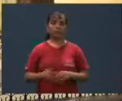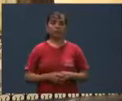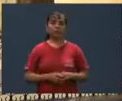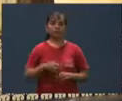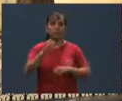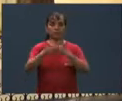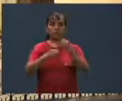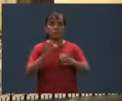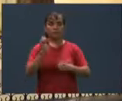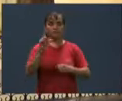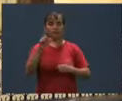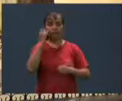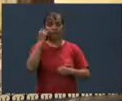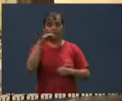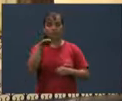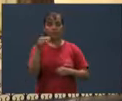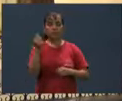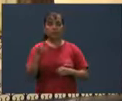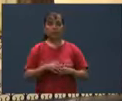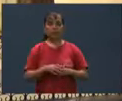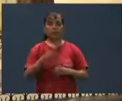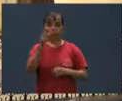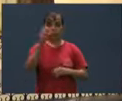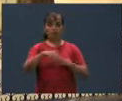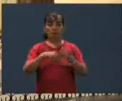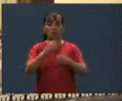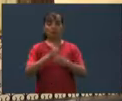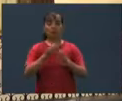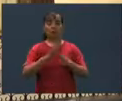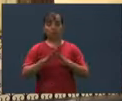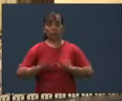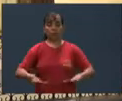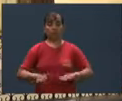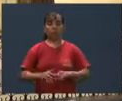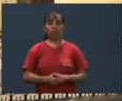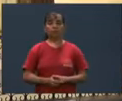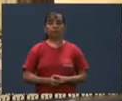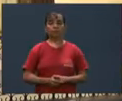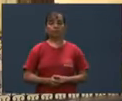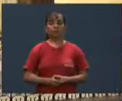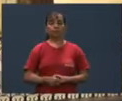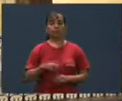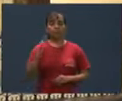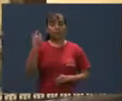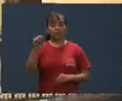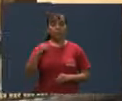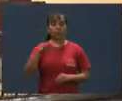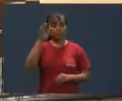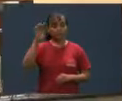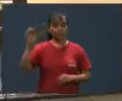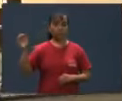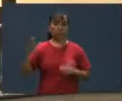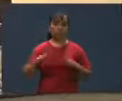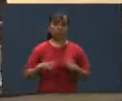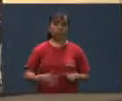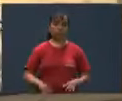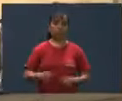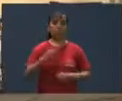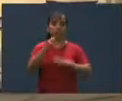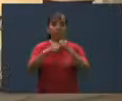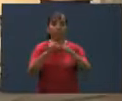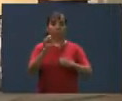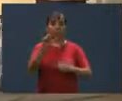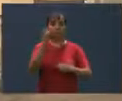Herrera López, quien cumple un año más de su sensible fallecimiento. Por el eterno descanso de Felisa